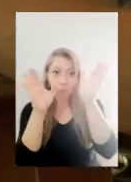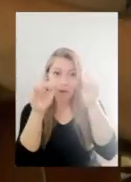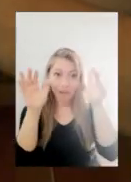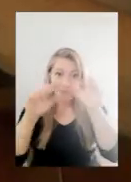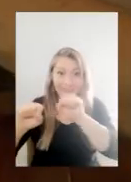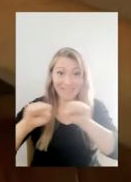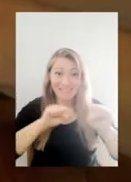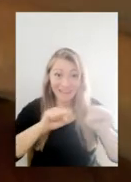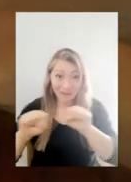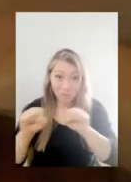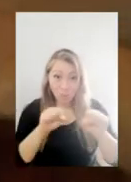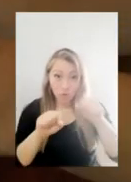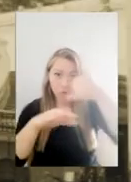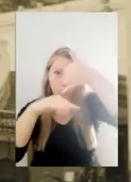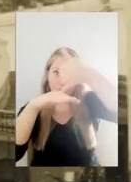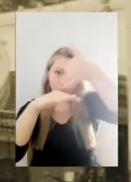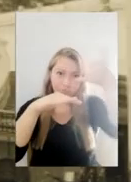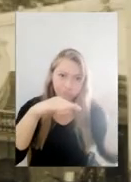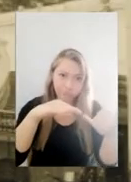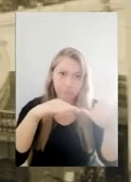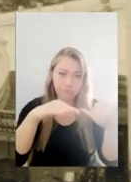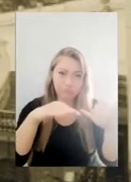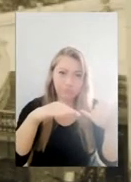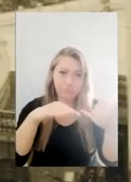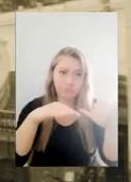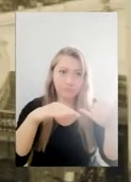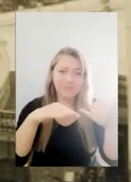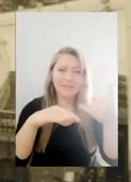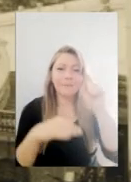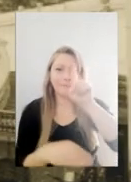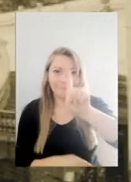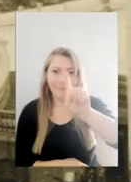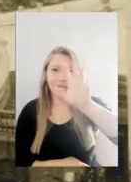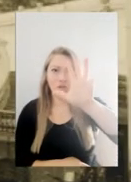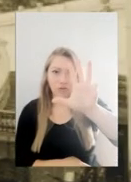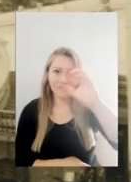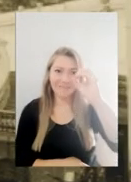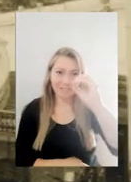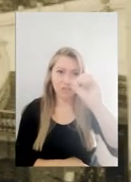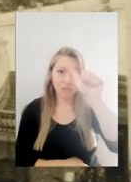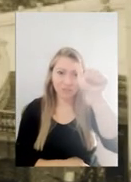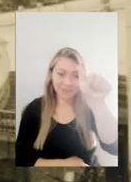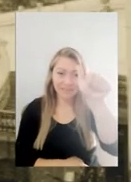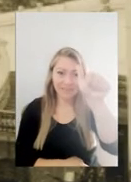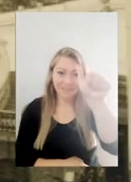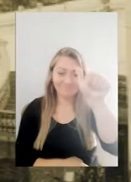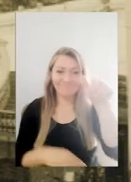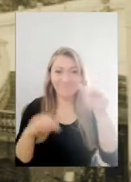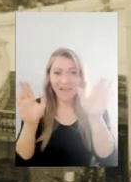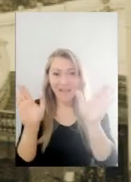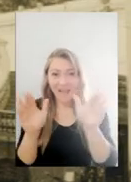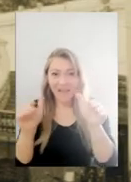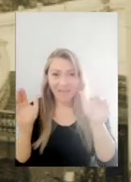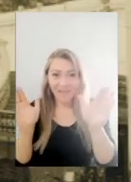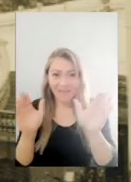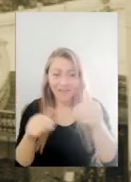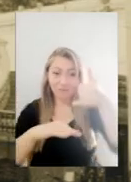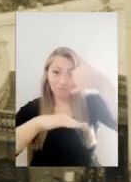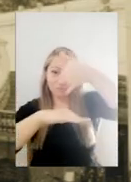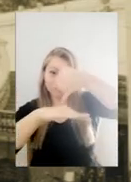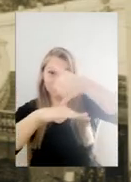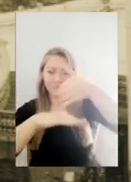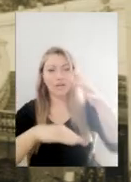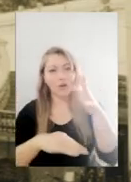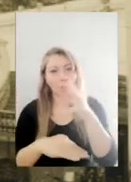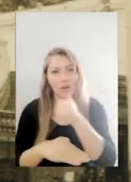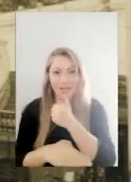rango de tiempo es muy corto. O sea, fue en el año 4 o el año 5 que se tomó esta foto, porque el año 6 ya no existía ese ángel que estaba coronando el templete del Cerro Santa